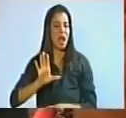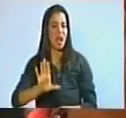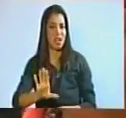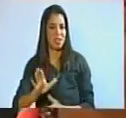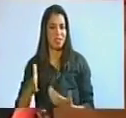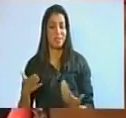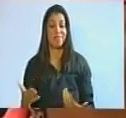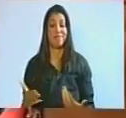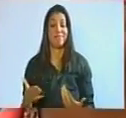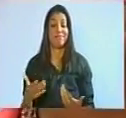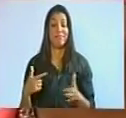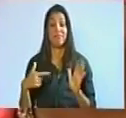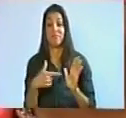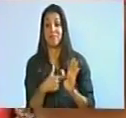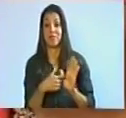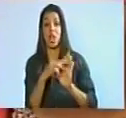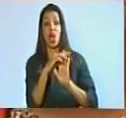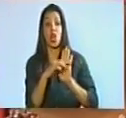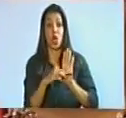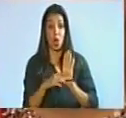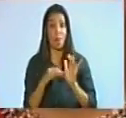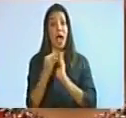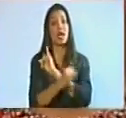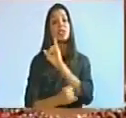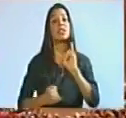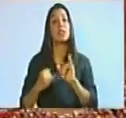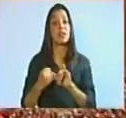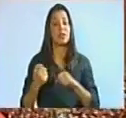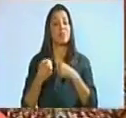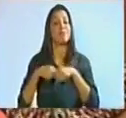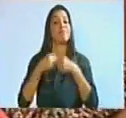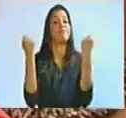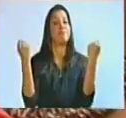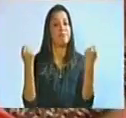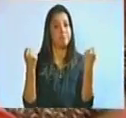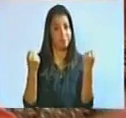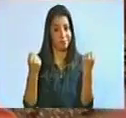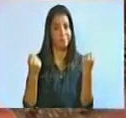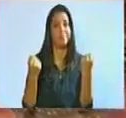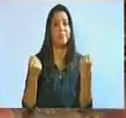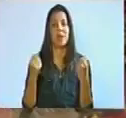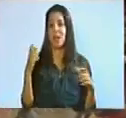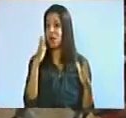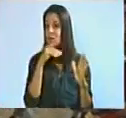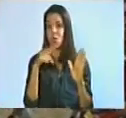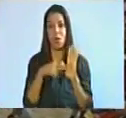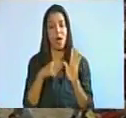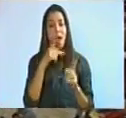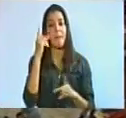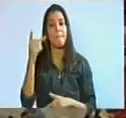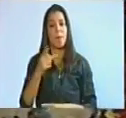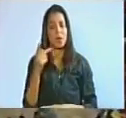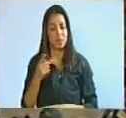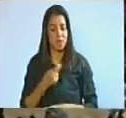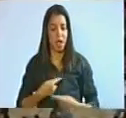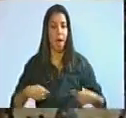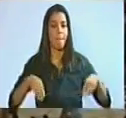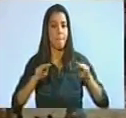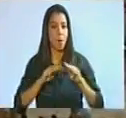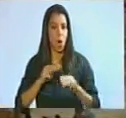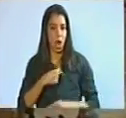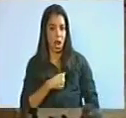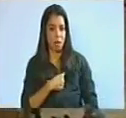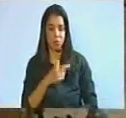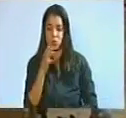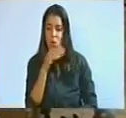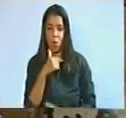margen del derecho internacional, al margen de la diplomacia y al margen de la ética política. Eso es el cuadro que